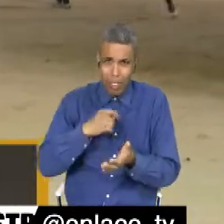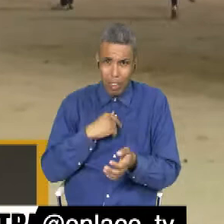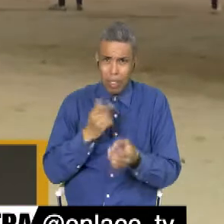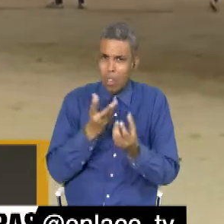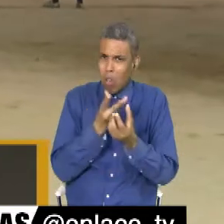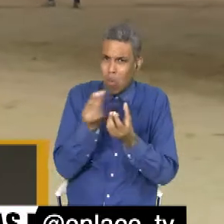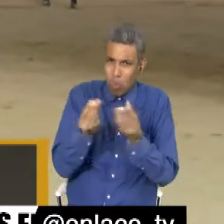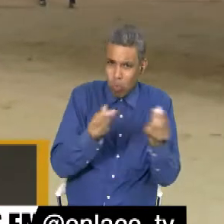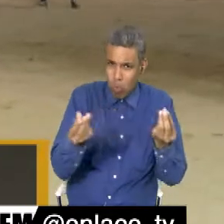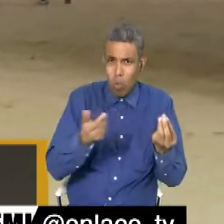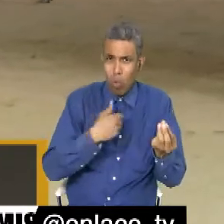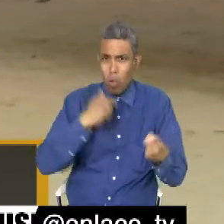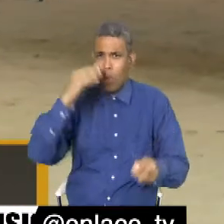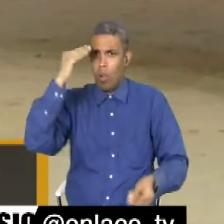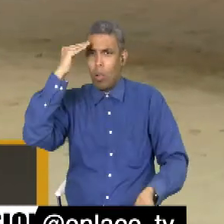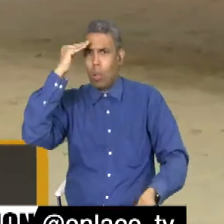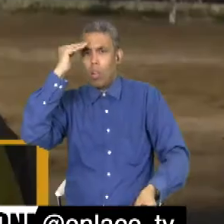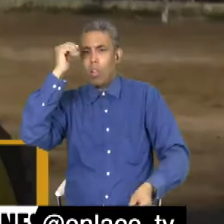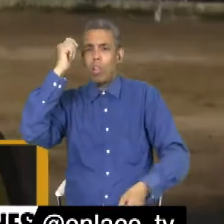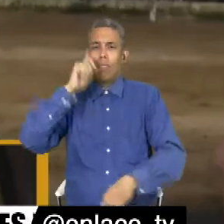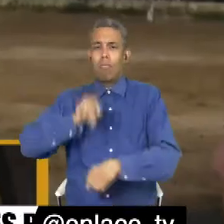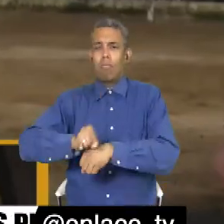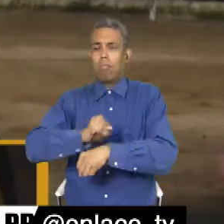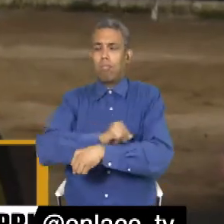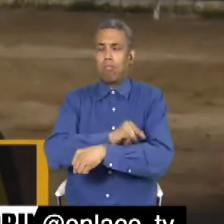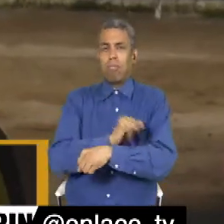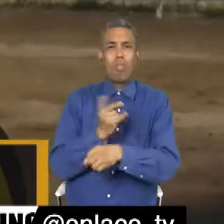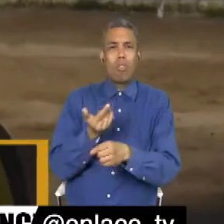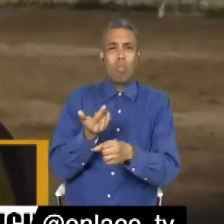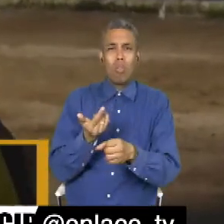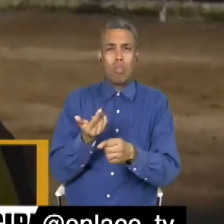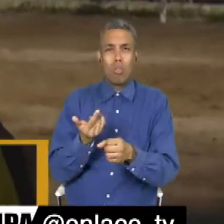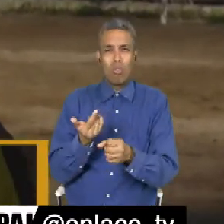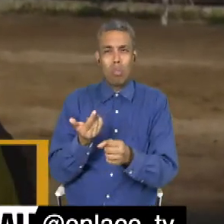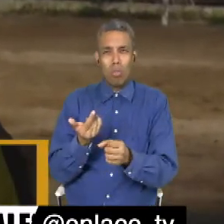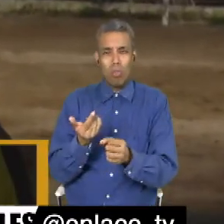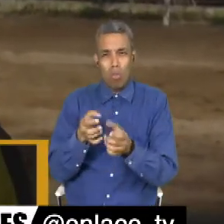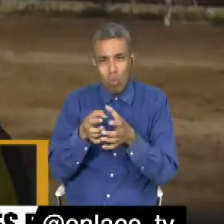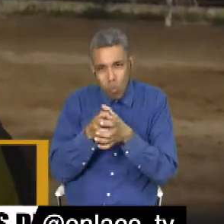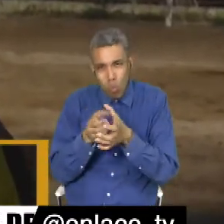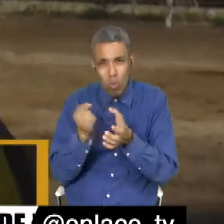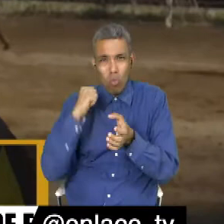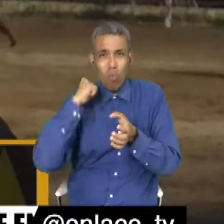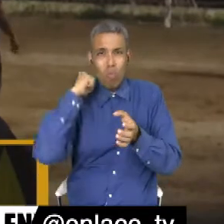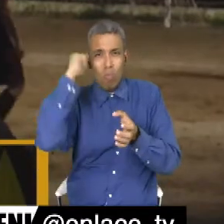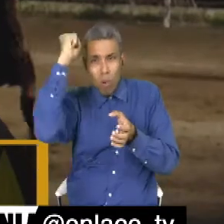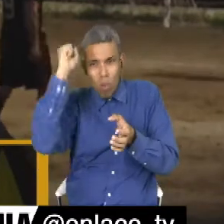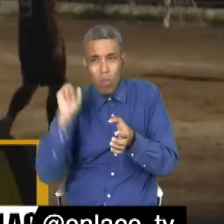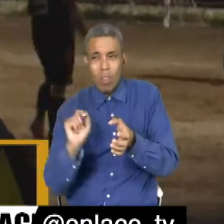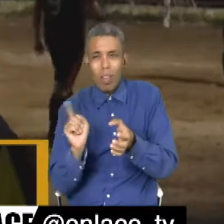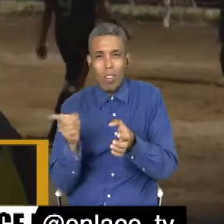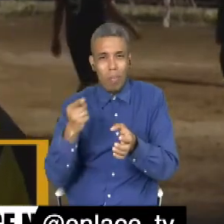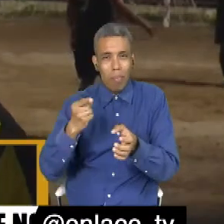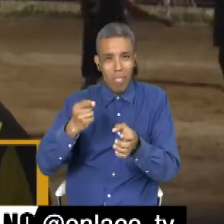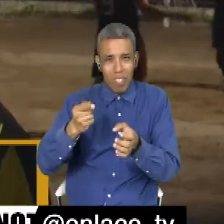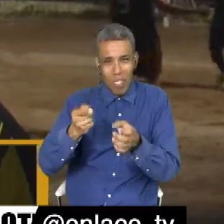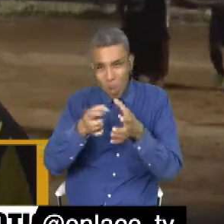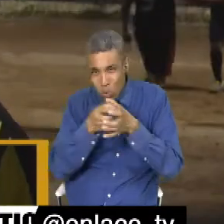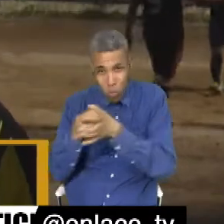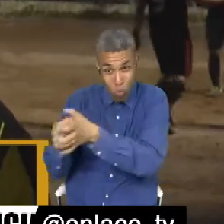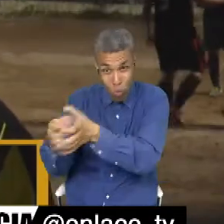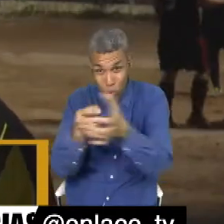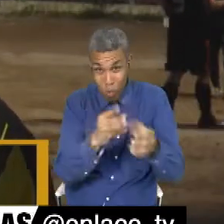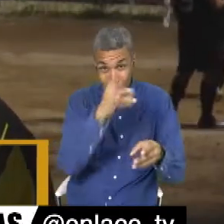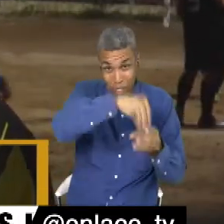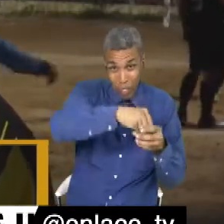vigilancia y dirigentes sindicales de la refinería. Este es el tercer campeonato que estamos organizándole acá al gremio La Vigilancia del torneo Los Panitas.